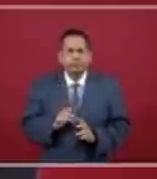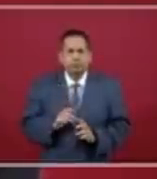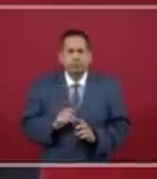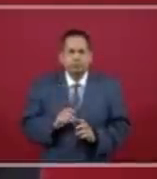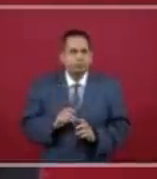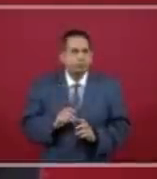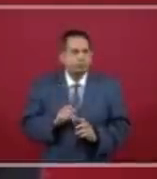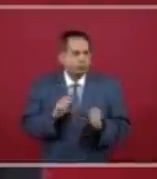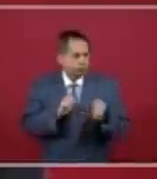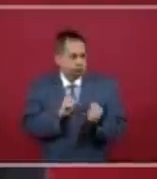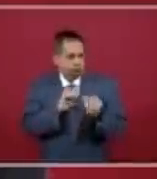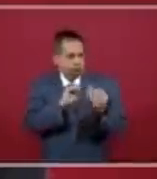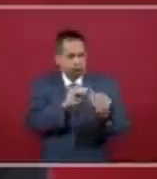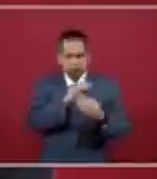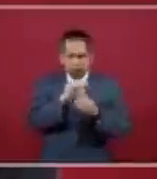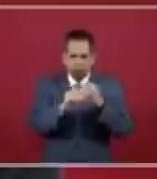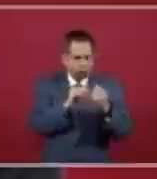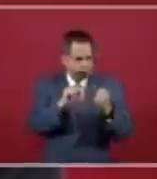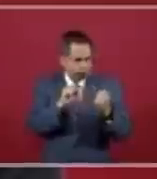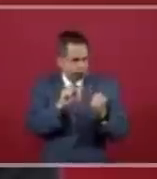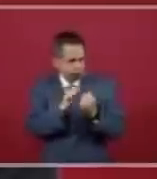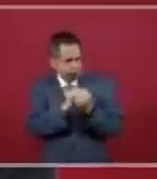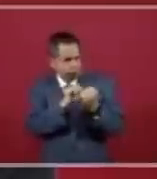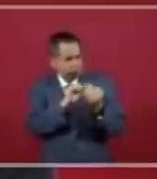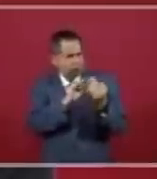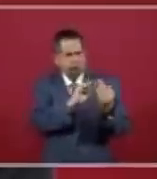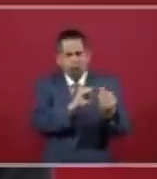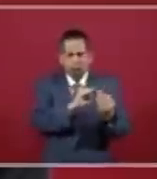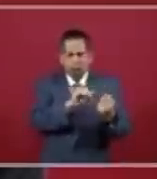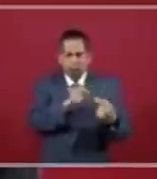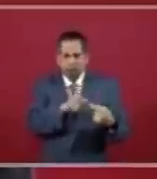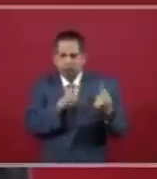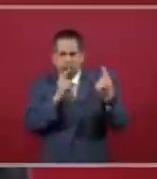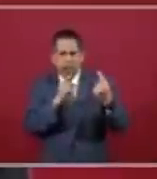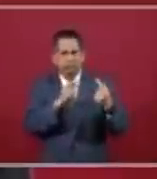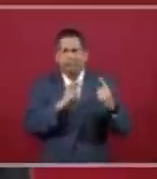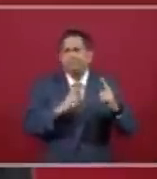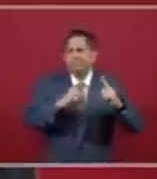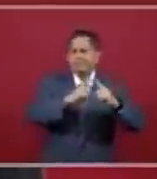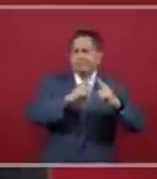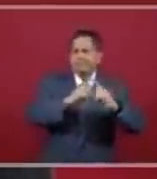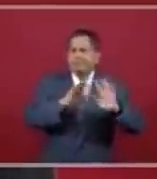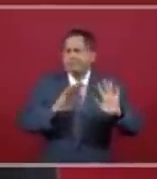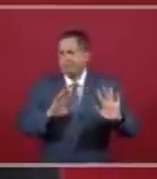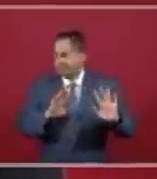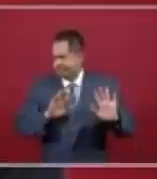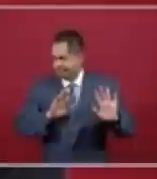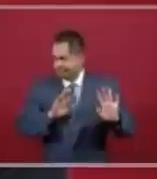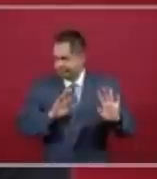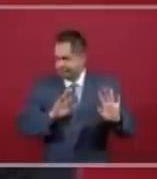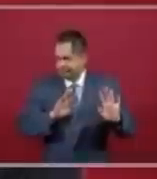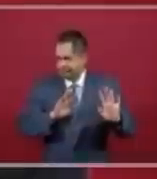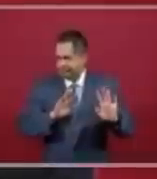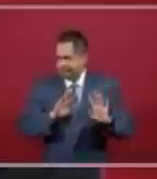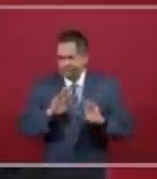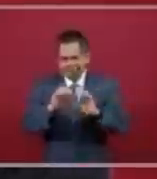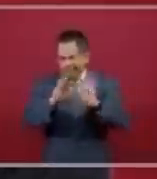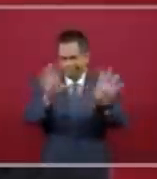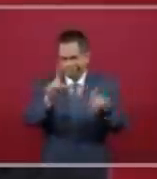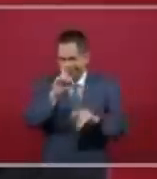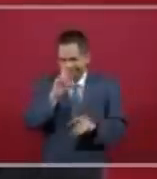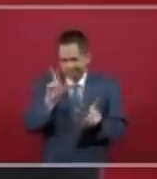confrontarnos con las iglesias, así de